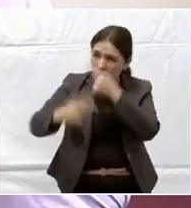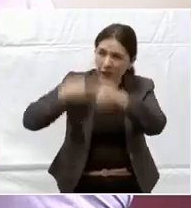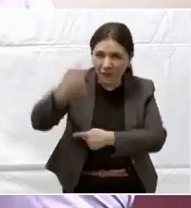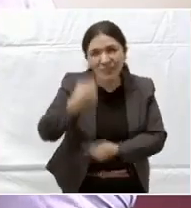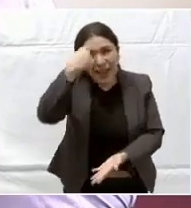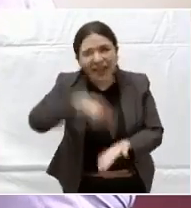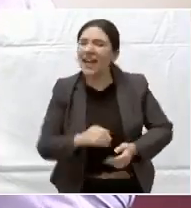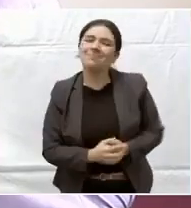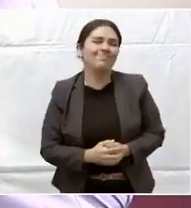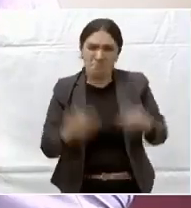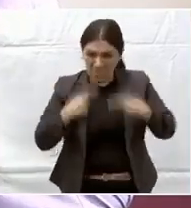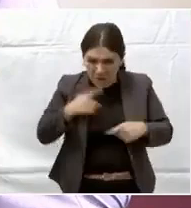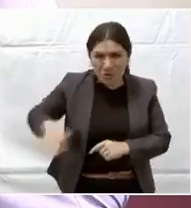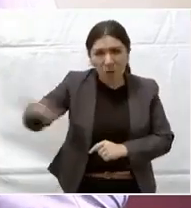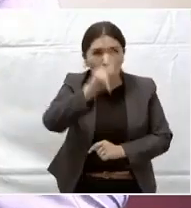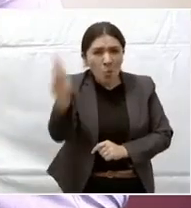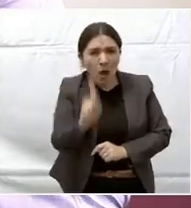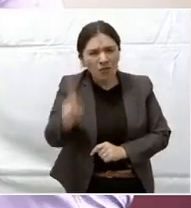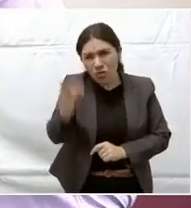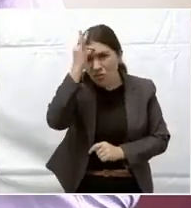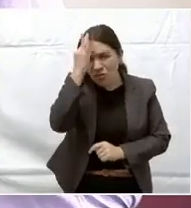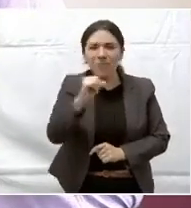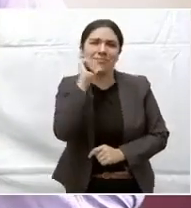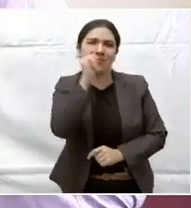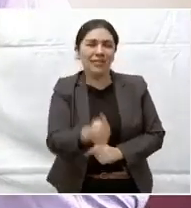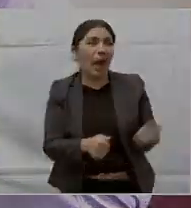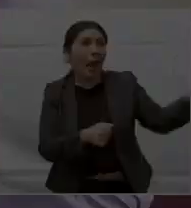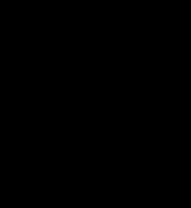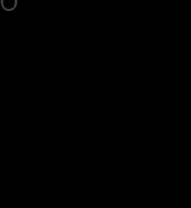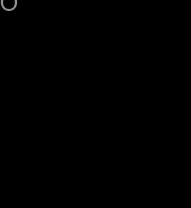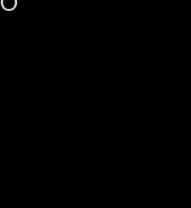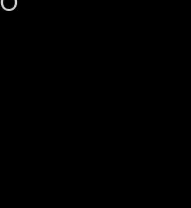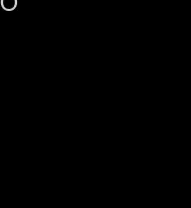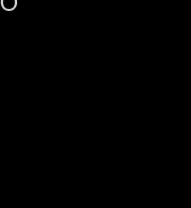El pueblo no es tonto, tonto es el que piensa que el pueblo es tonto.